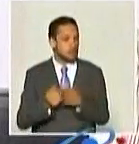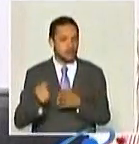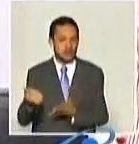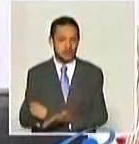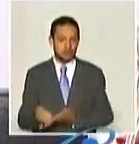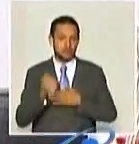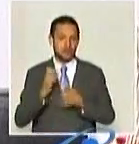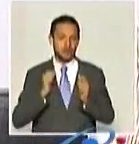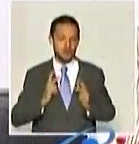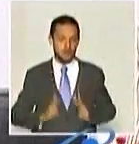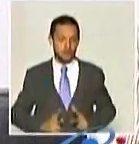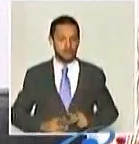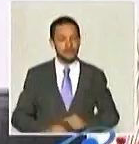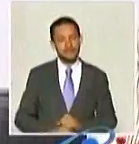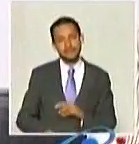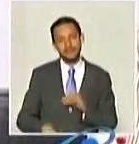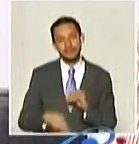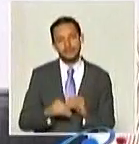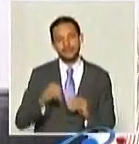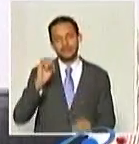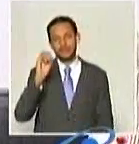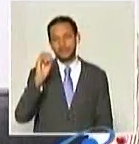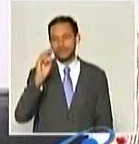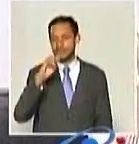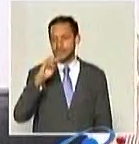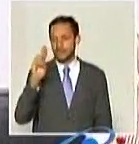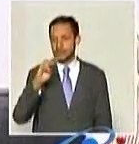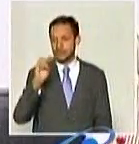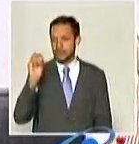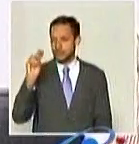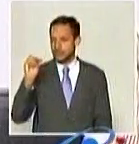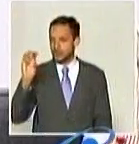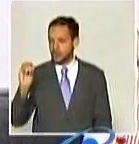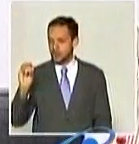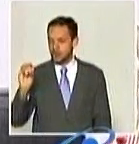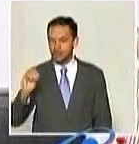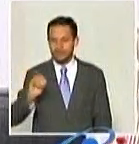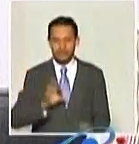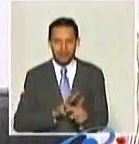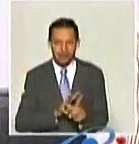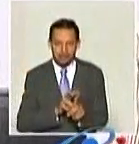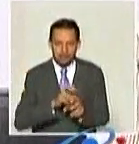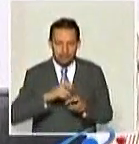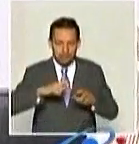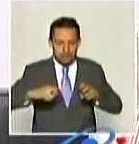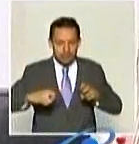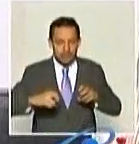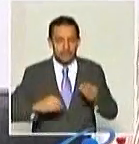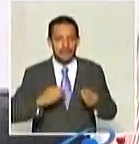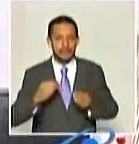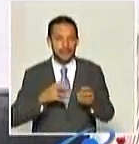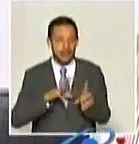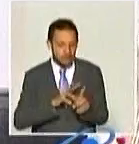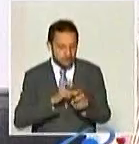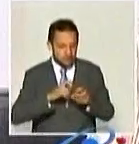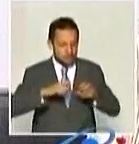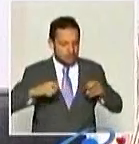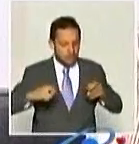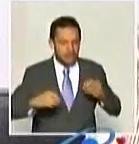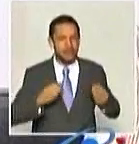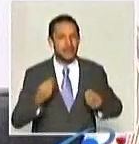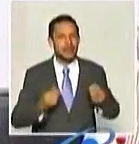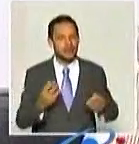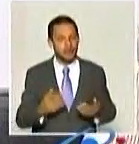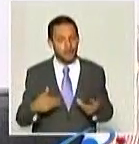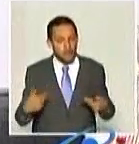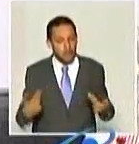paradójico, porque el ozono es un agente altamente oxidante. Entonces uno dice, bueno, si un agente oxidante, ¿cómo va a